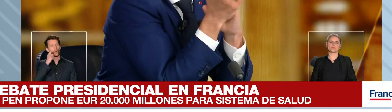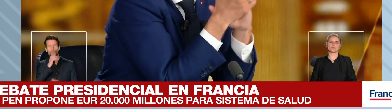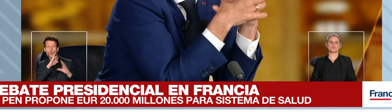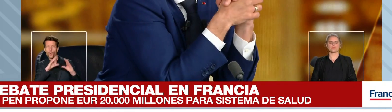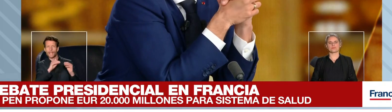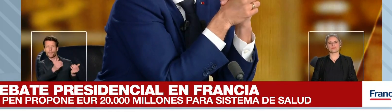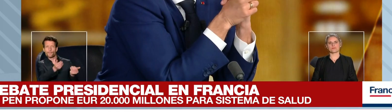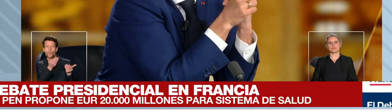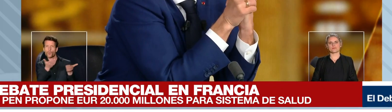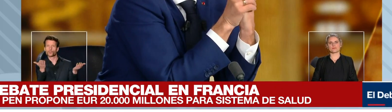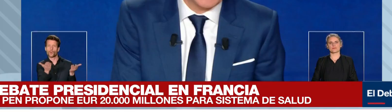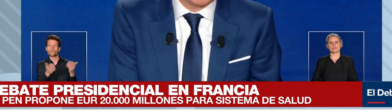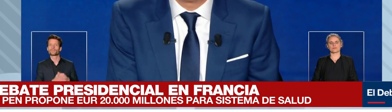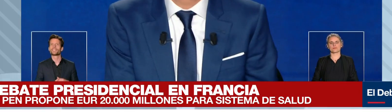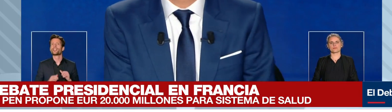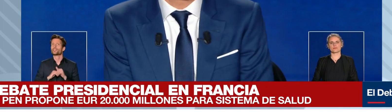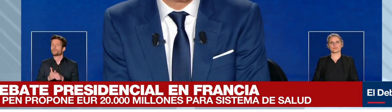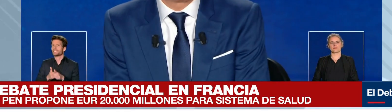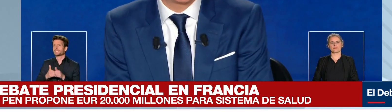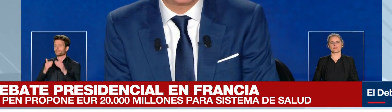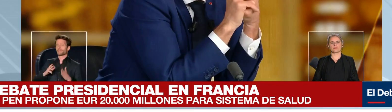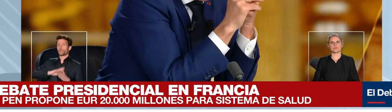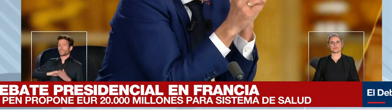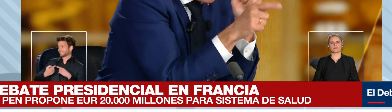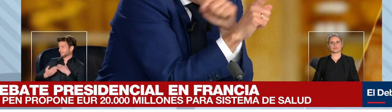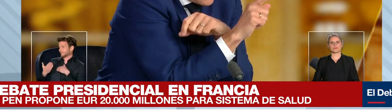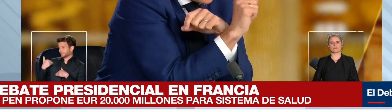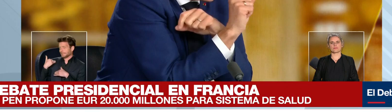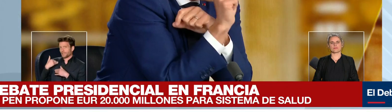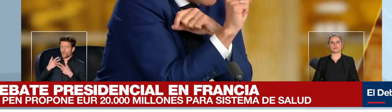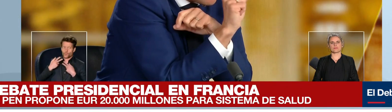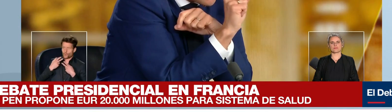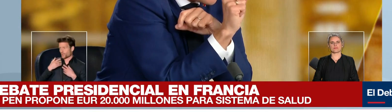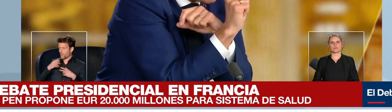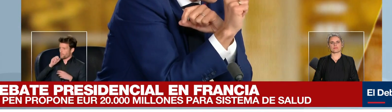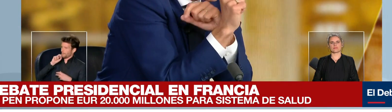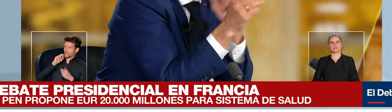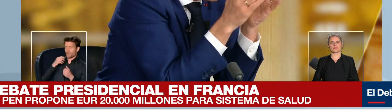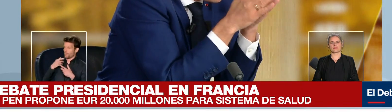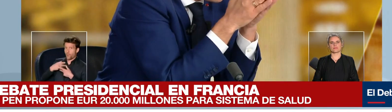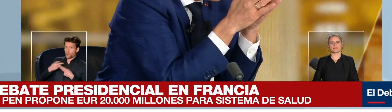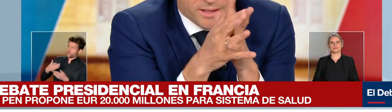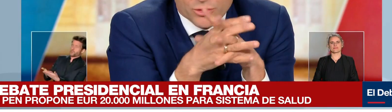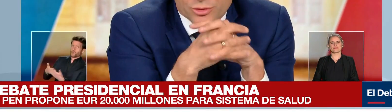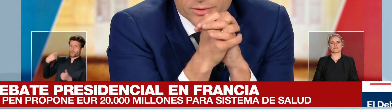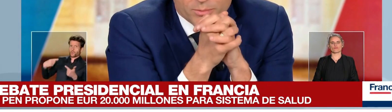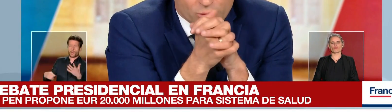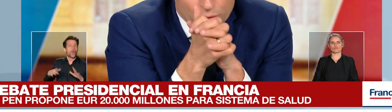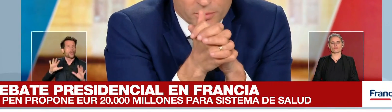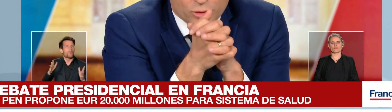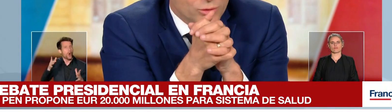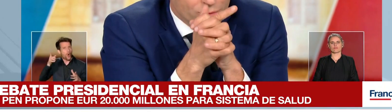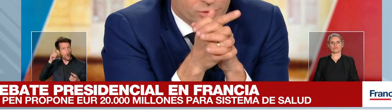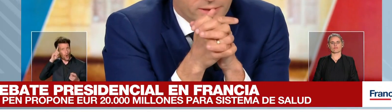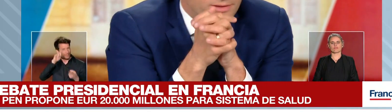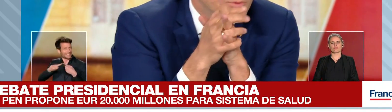usted concretamente para que lo que se denunció en estas residencias no se produzca de nuevo? Quisiera corregir primero que todo uno de los